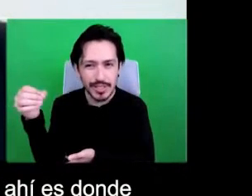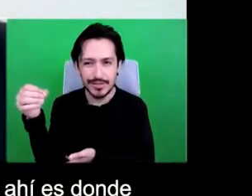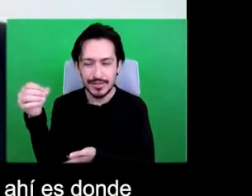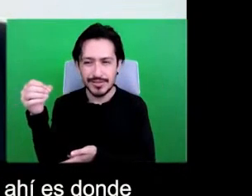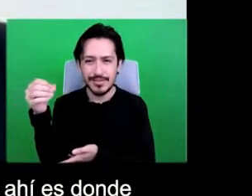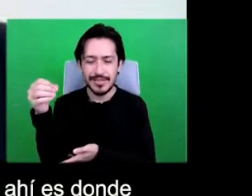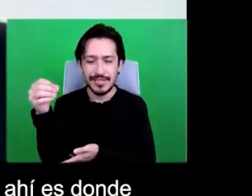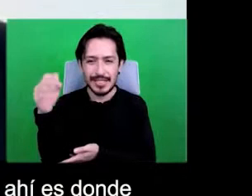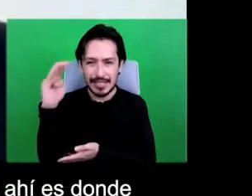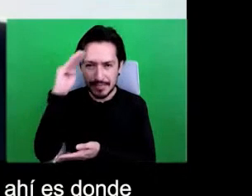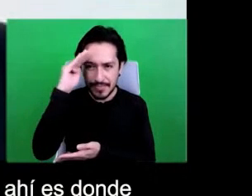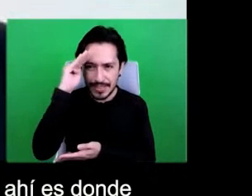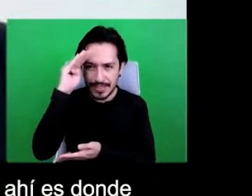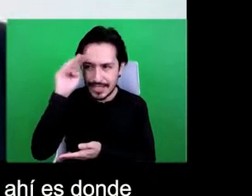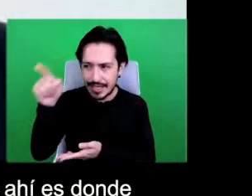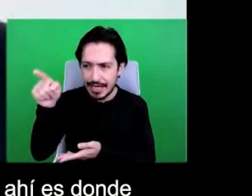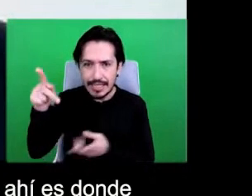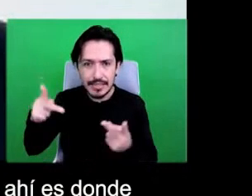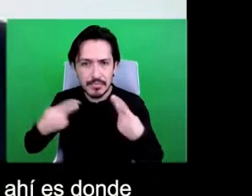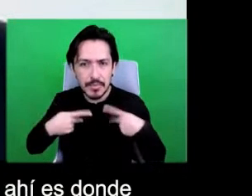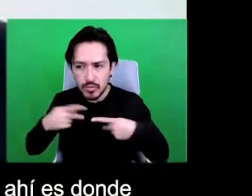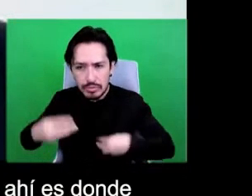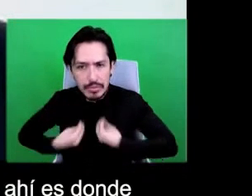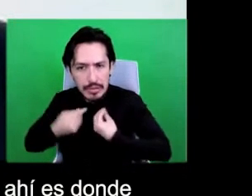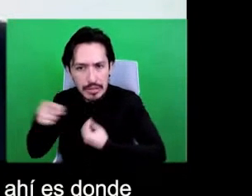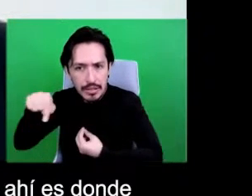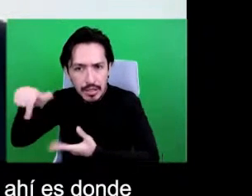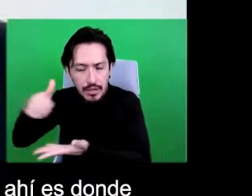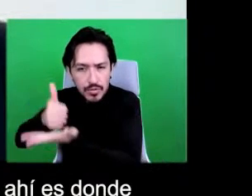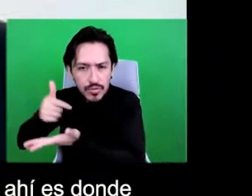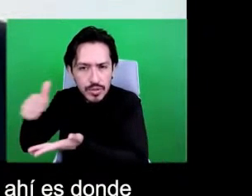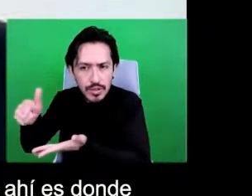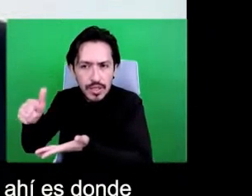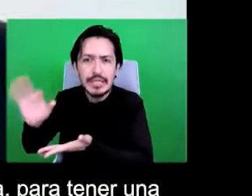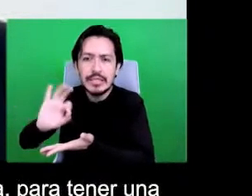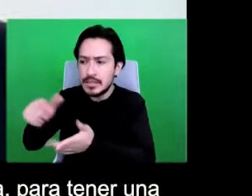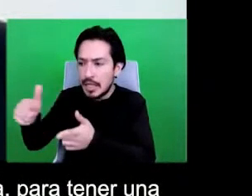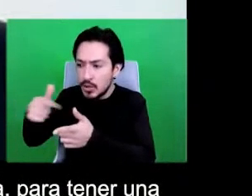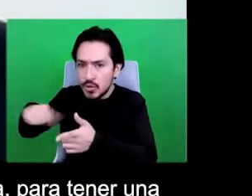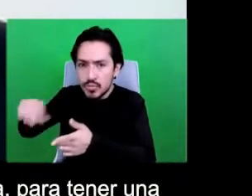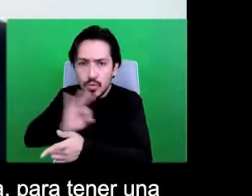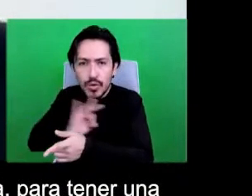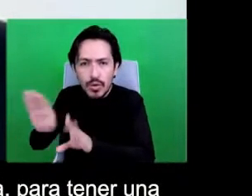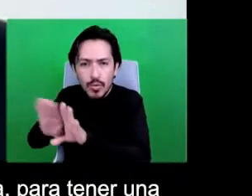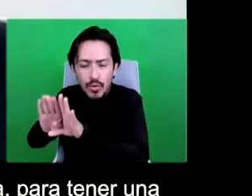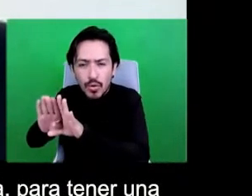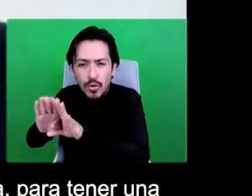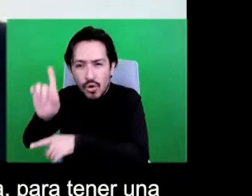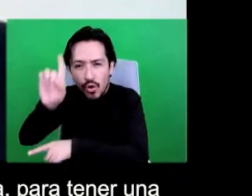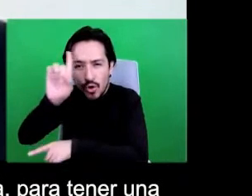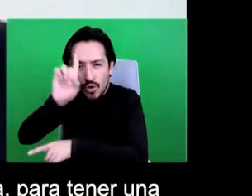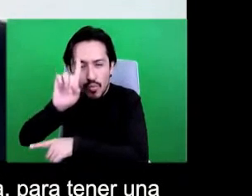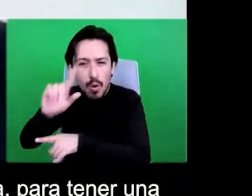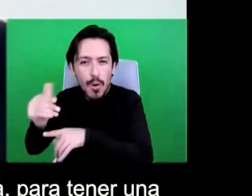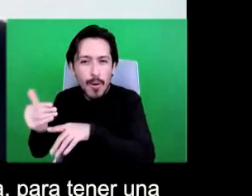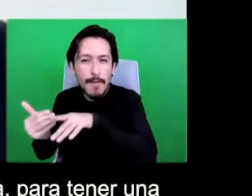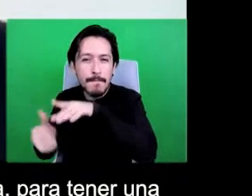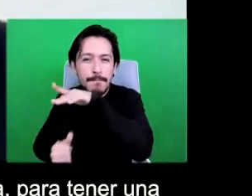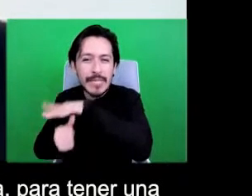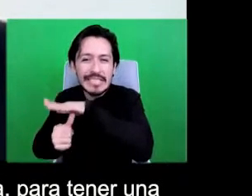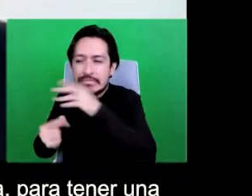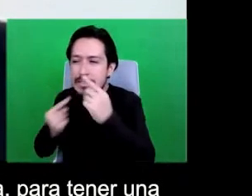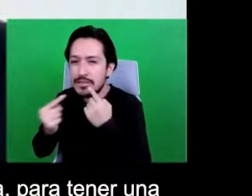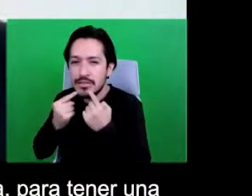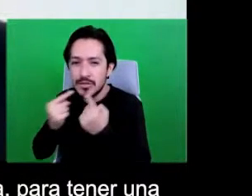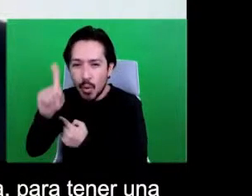De ahí es donde nace pues la formación de consejos o la conformación de este tipo de proyectos como